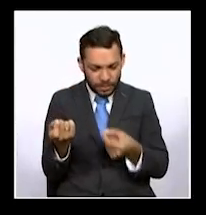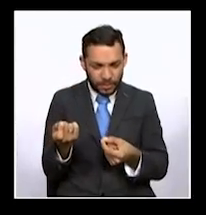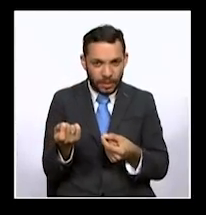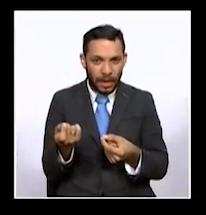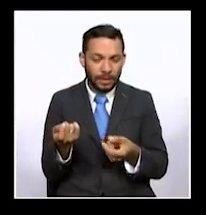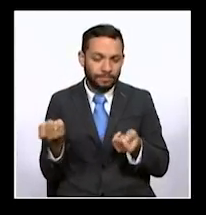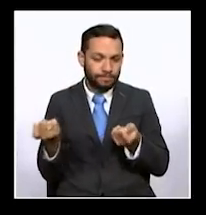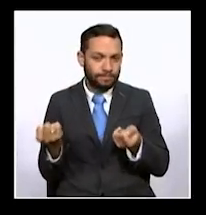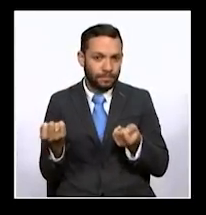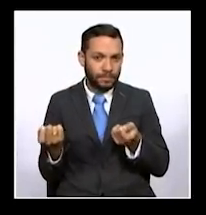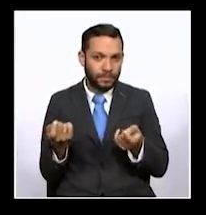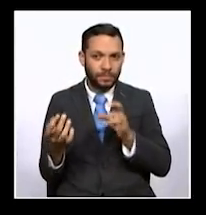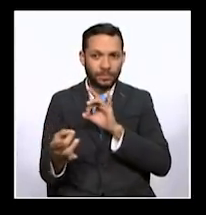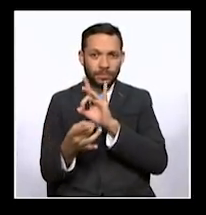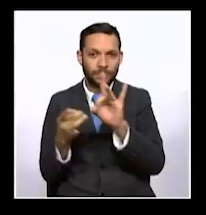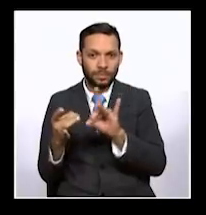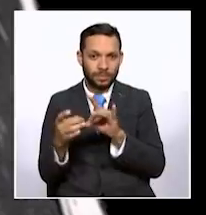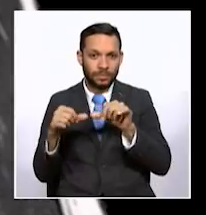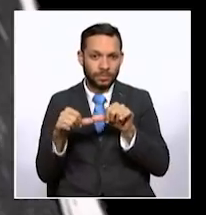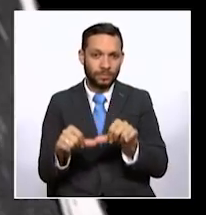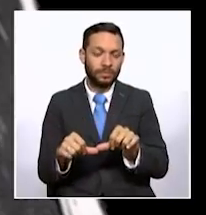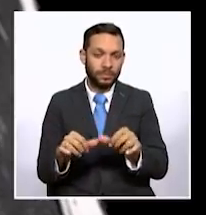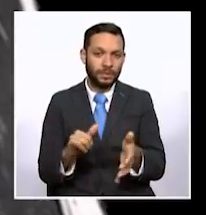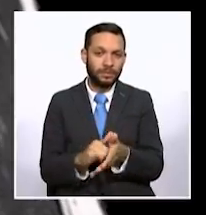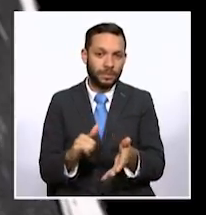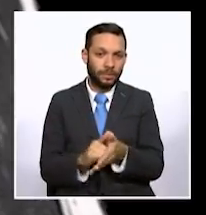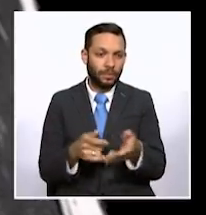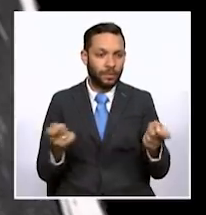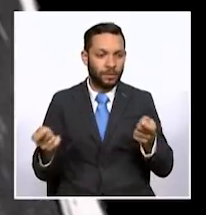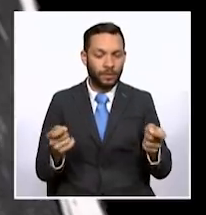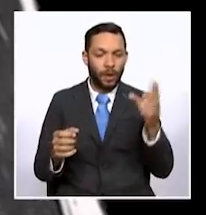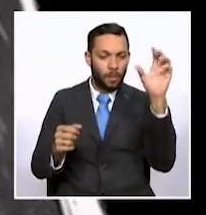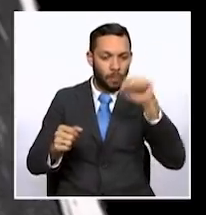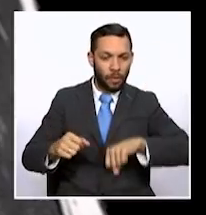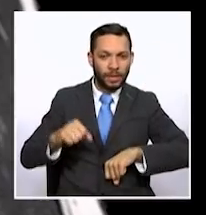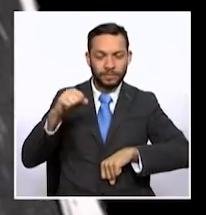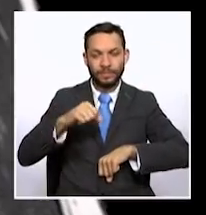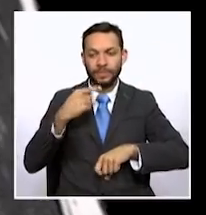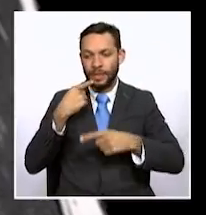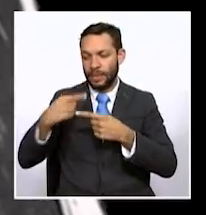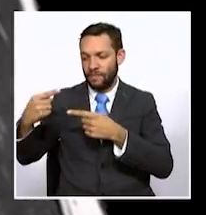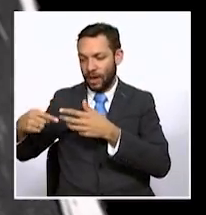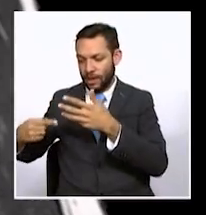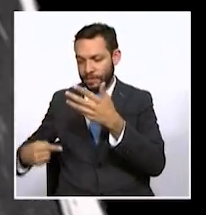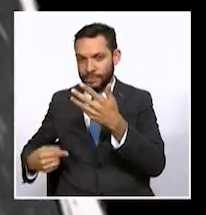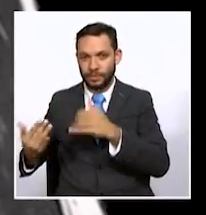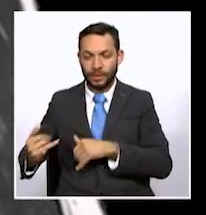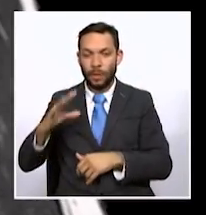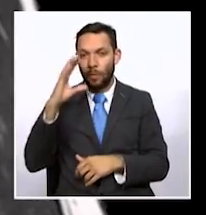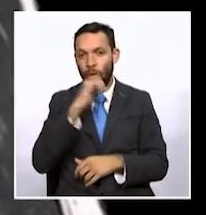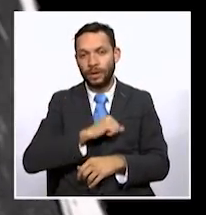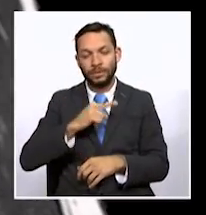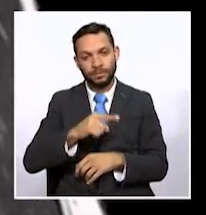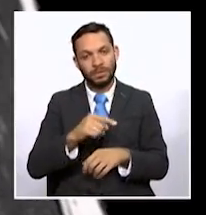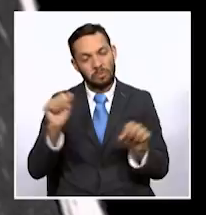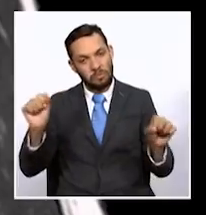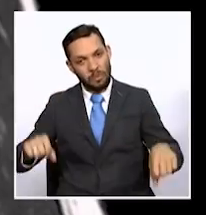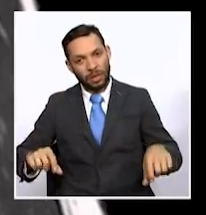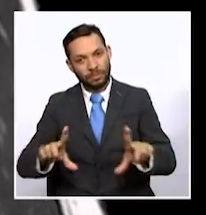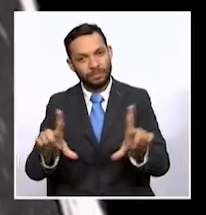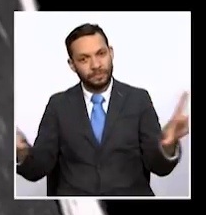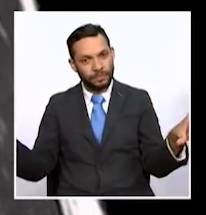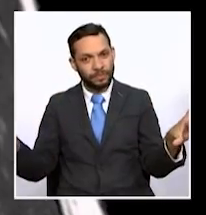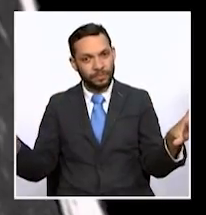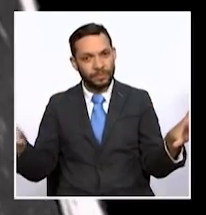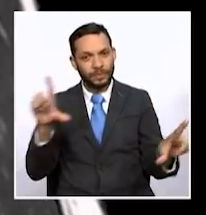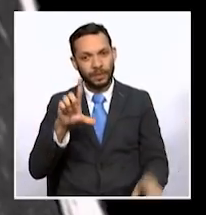tibia. Entonces esos meniscos también aquí podemos diagnosticar lesiones meniscales. En este corte está muy bonito, miren, ahí podemos ver el ligamento